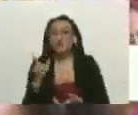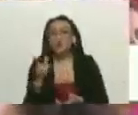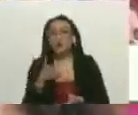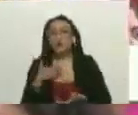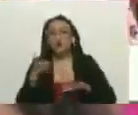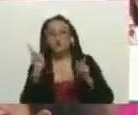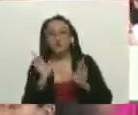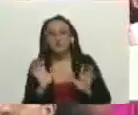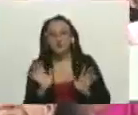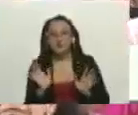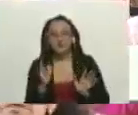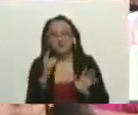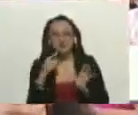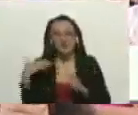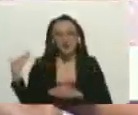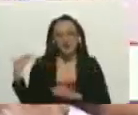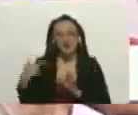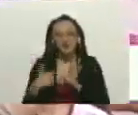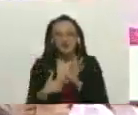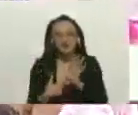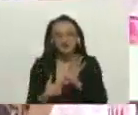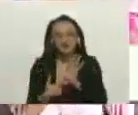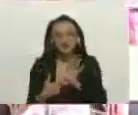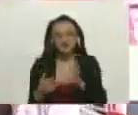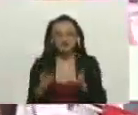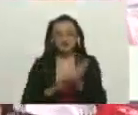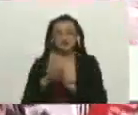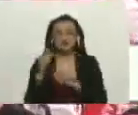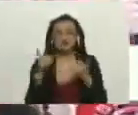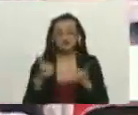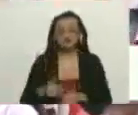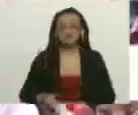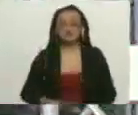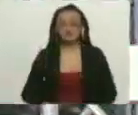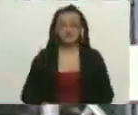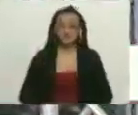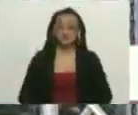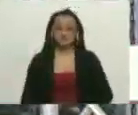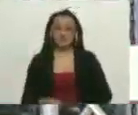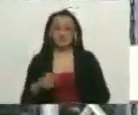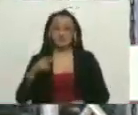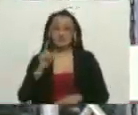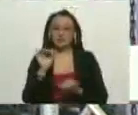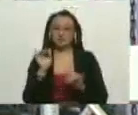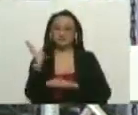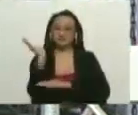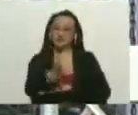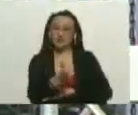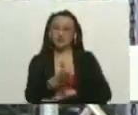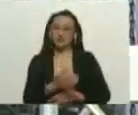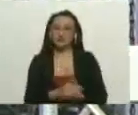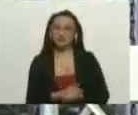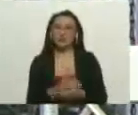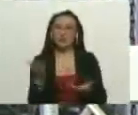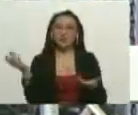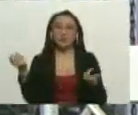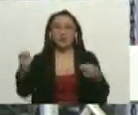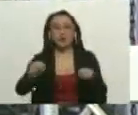como se ha venido mostrando con sus éxitos. Y por eso, sanciones y